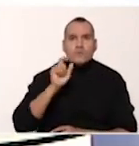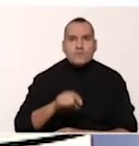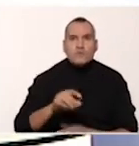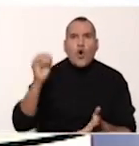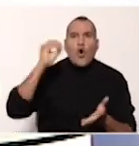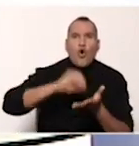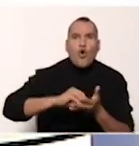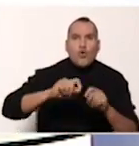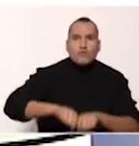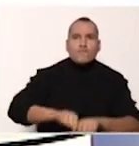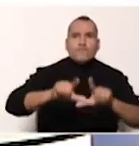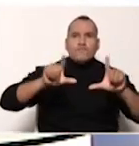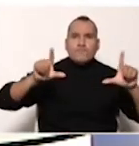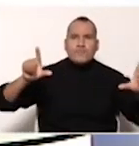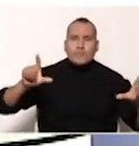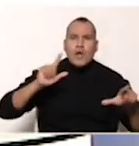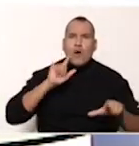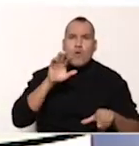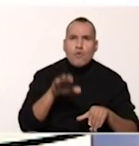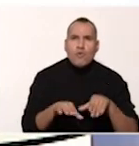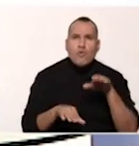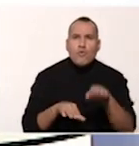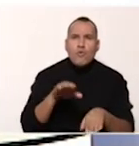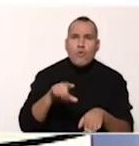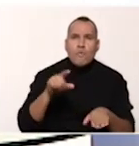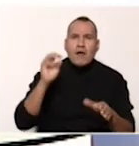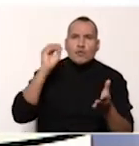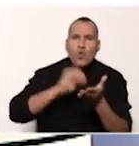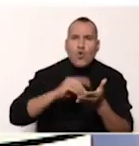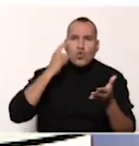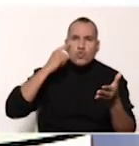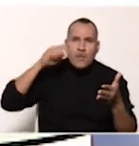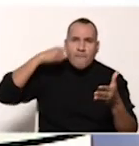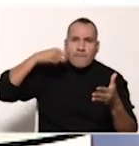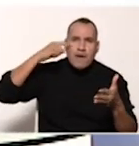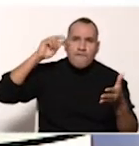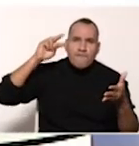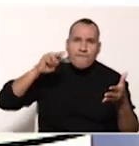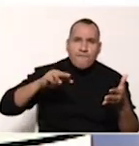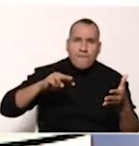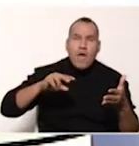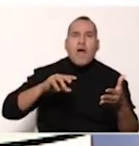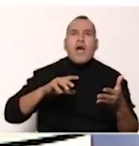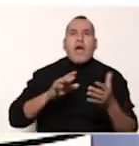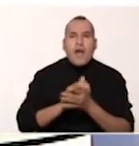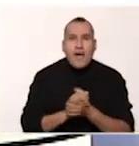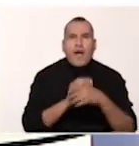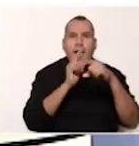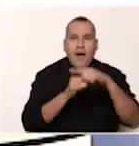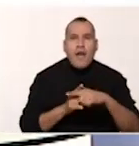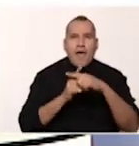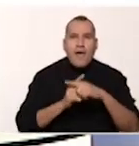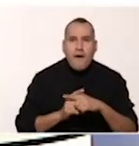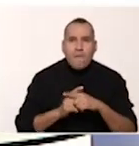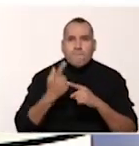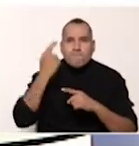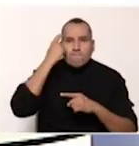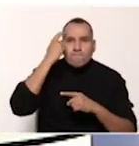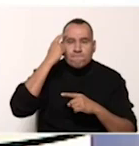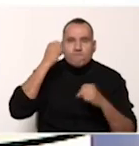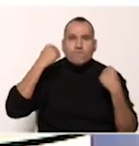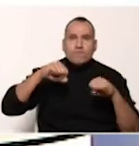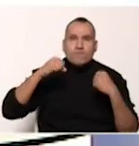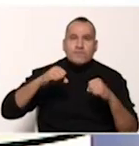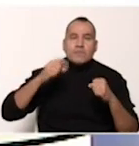los detalles del procedimiento para la ejecución de las operaciones a realizar. Es